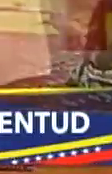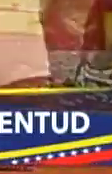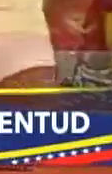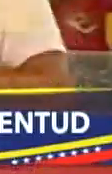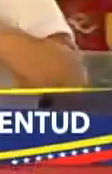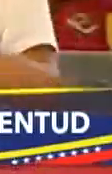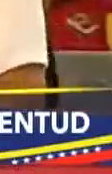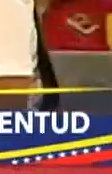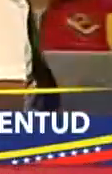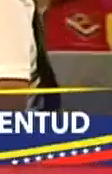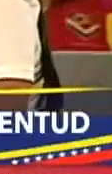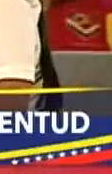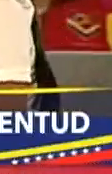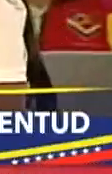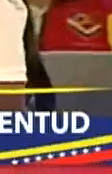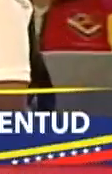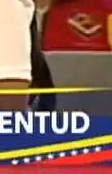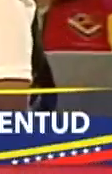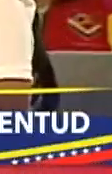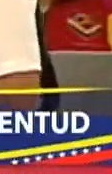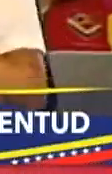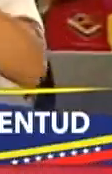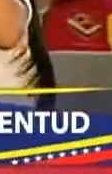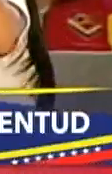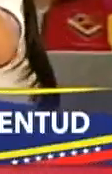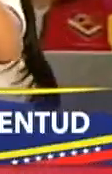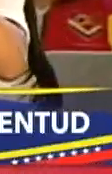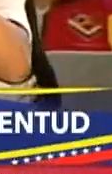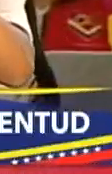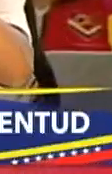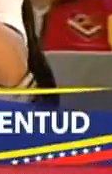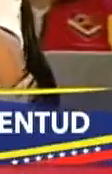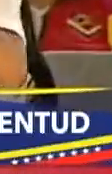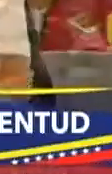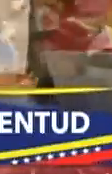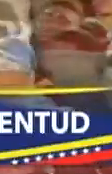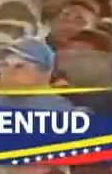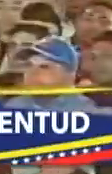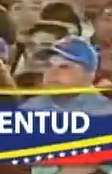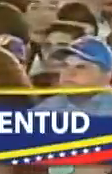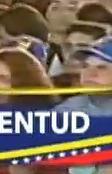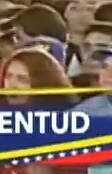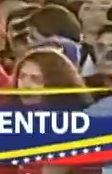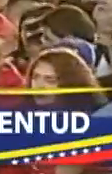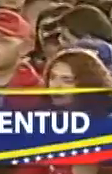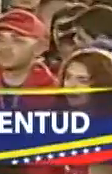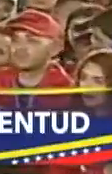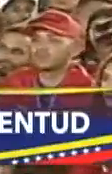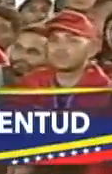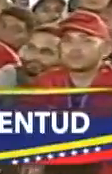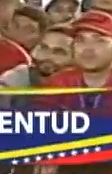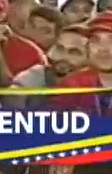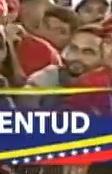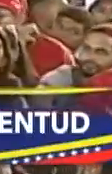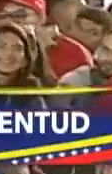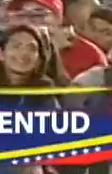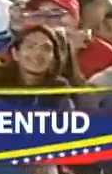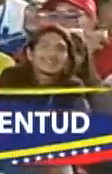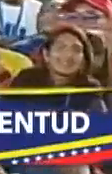asambleas sectoriales, territoriales, se recogieron miles de propuestas y hoy estos delegados y